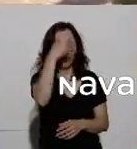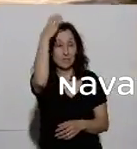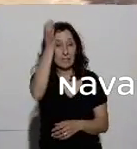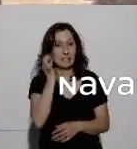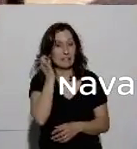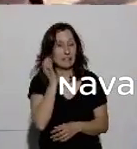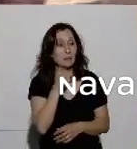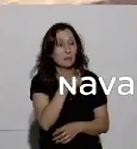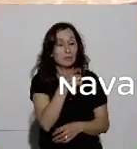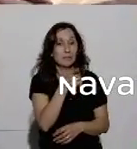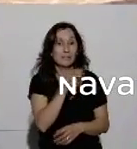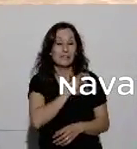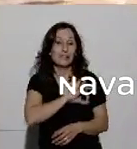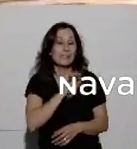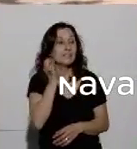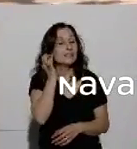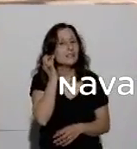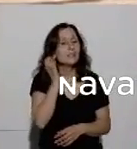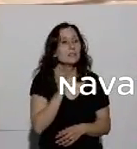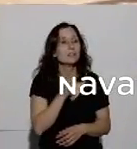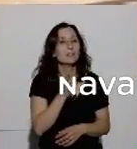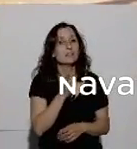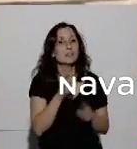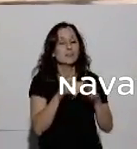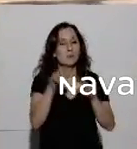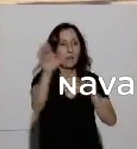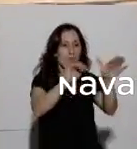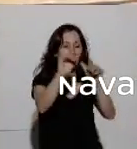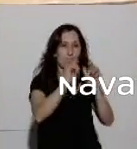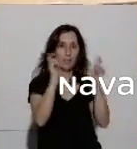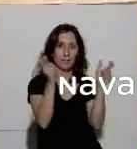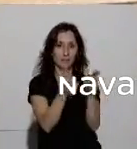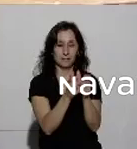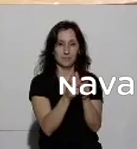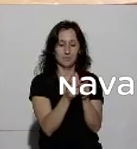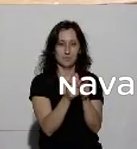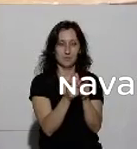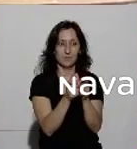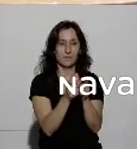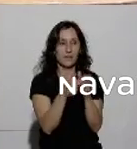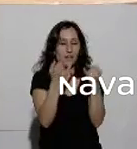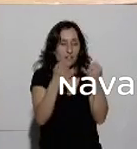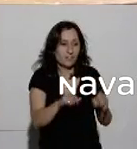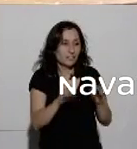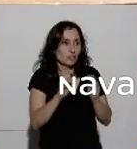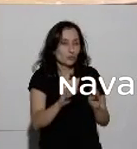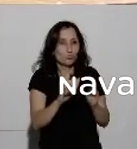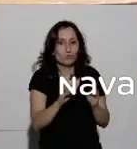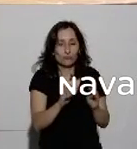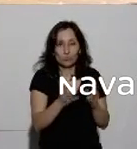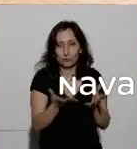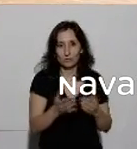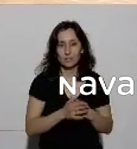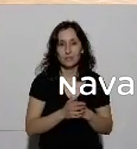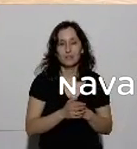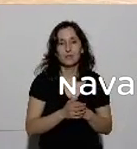vamos a llamar la mujer que aglutinaba un poco a las mujeres de entonces y que se reunían en esas fiestas orgiásticas que